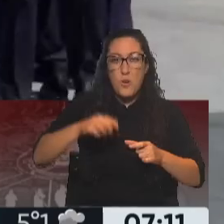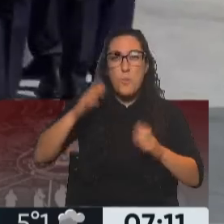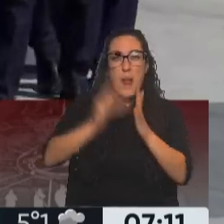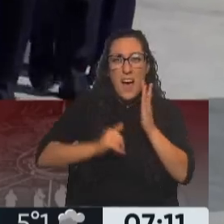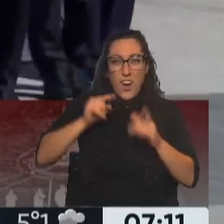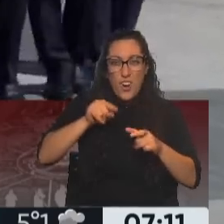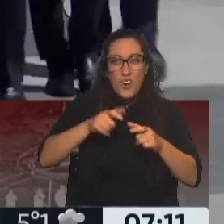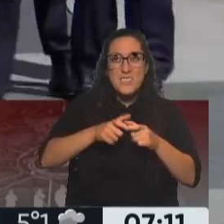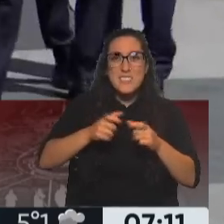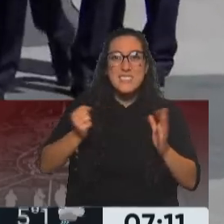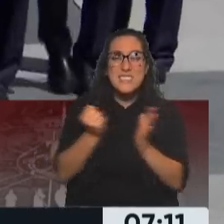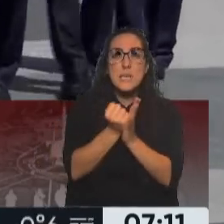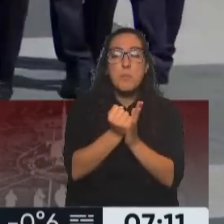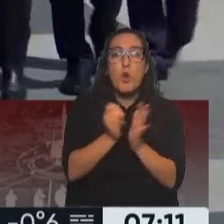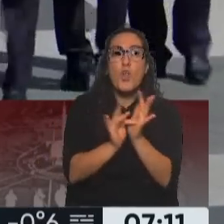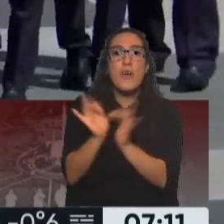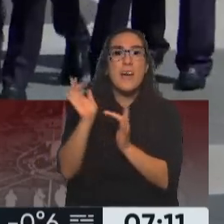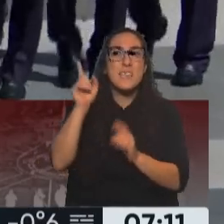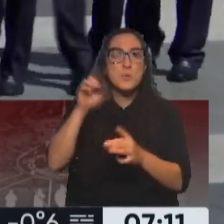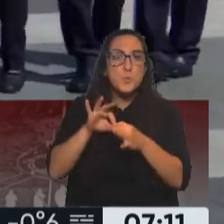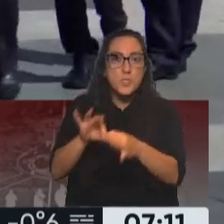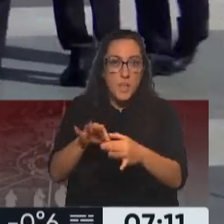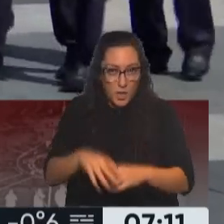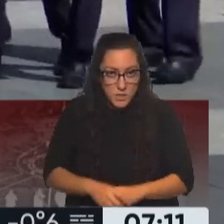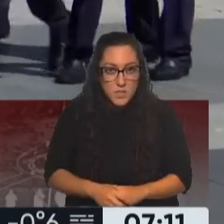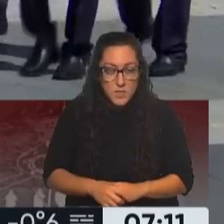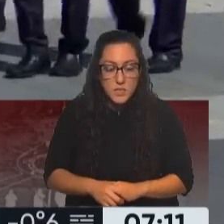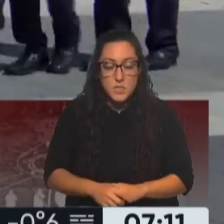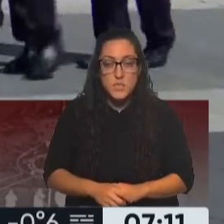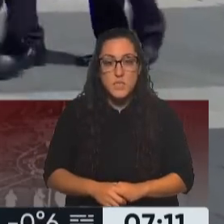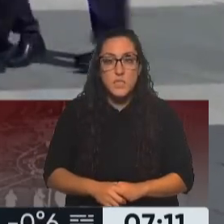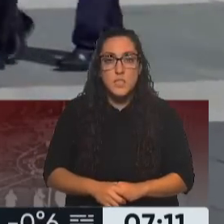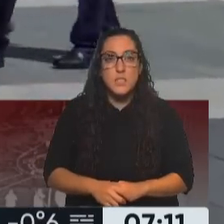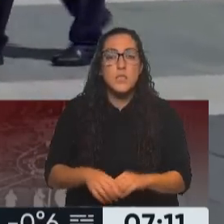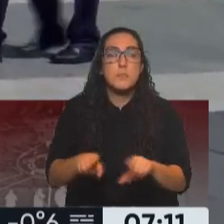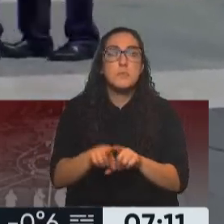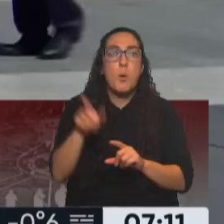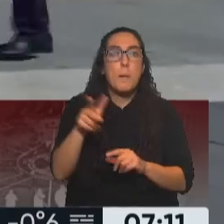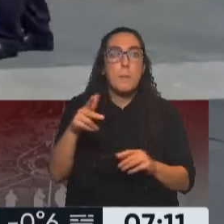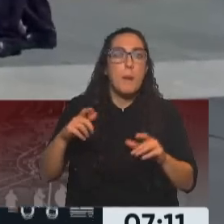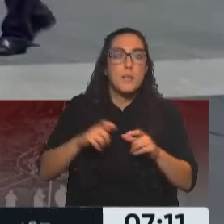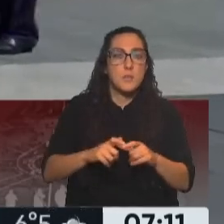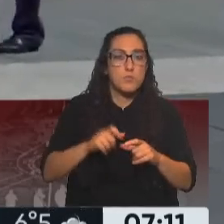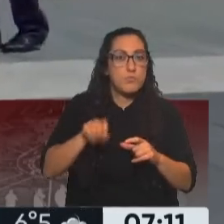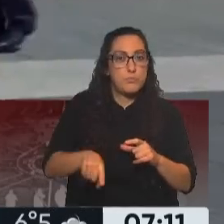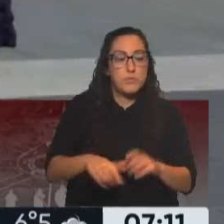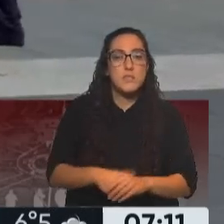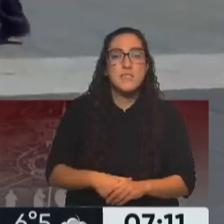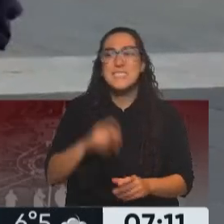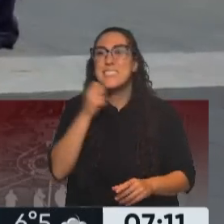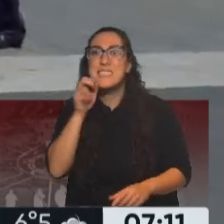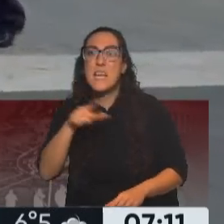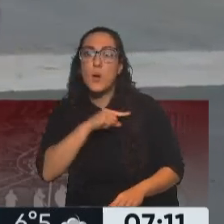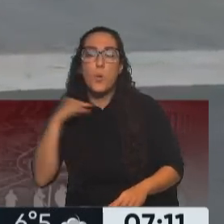es el símbolo de los jesuitas, por ejemplo, que está dentro del escudo papal. Consultarle a César, mucho se habló en estos días de la